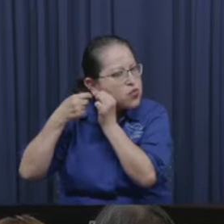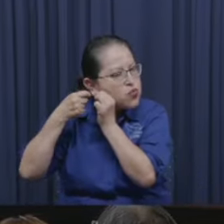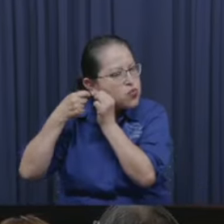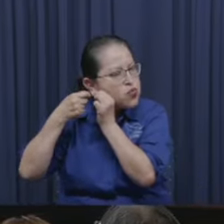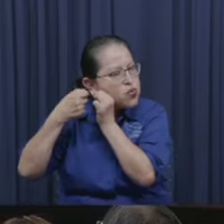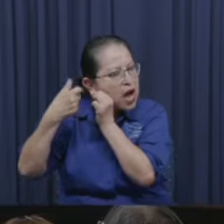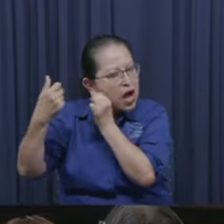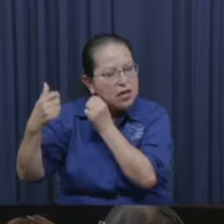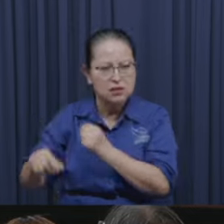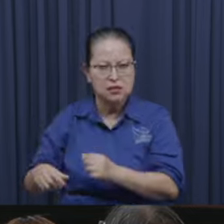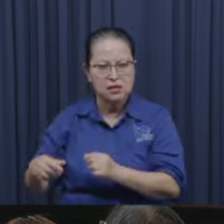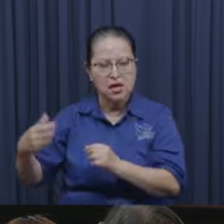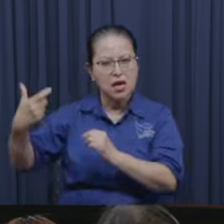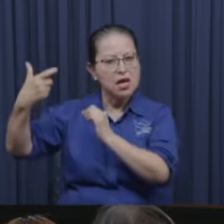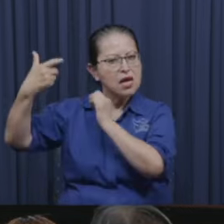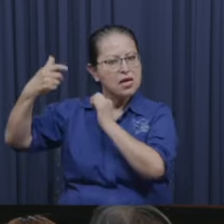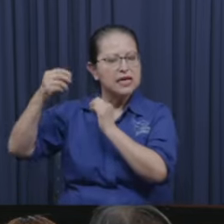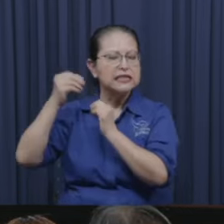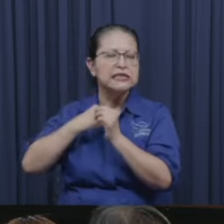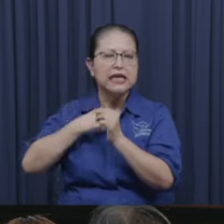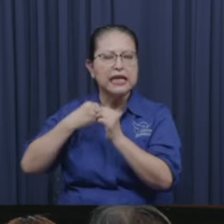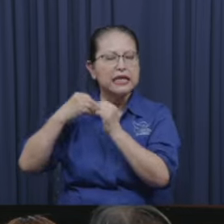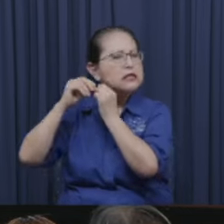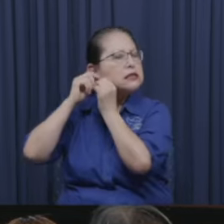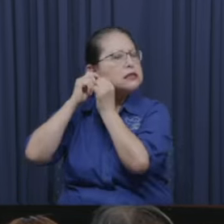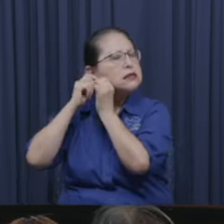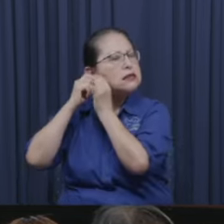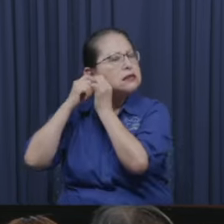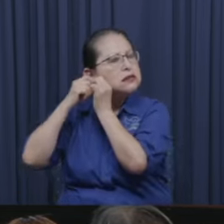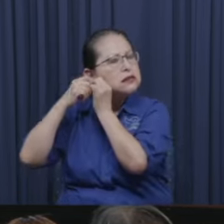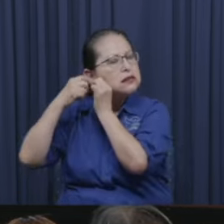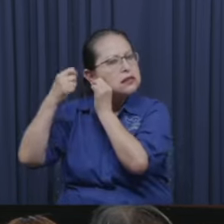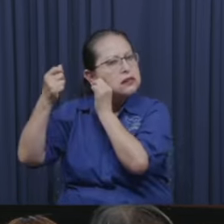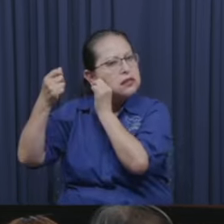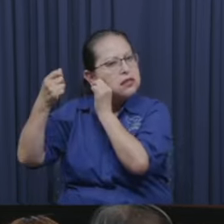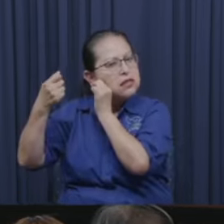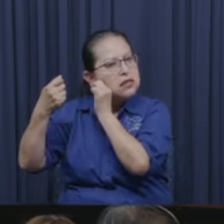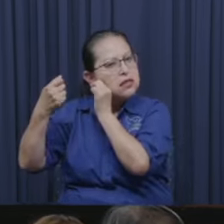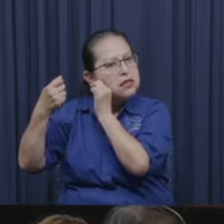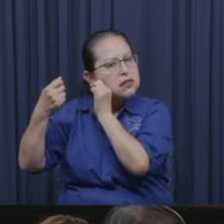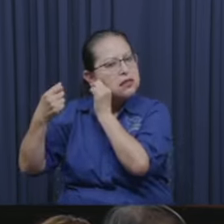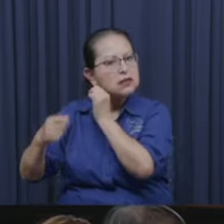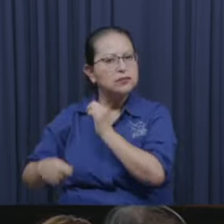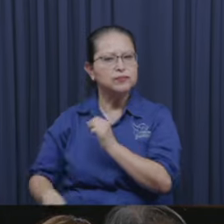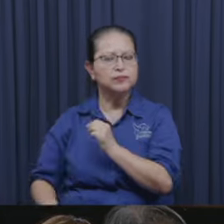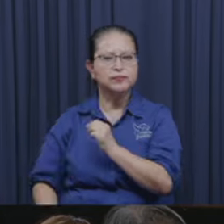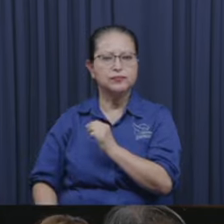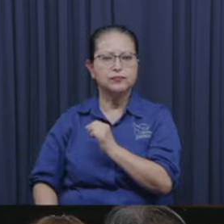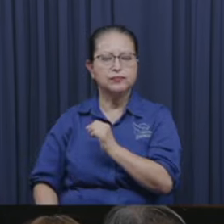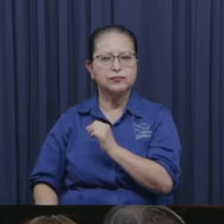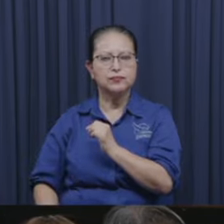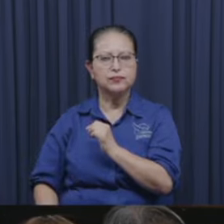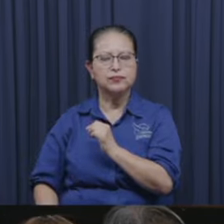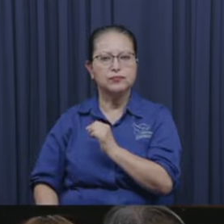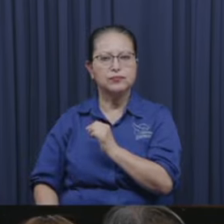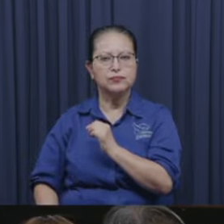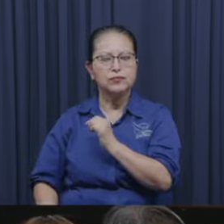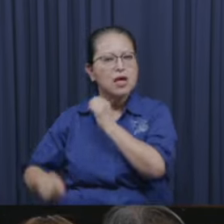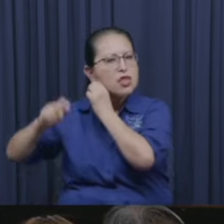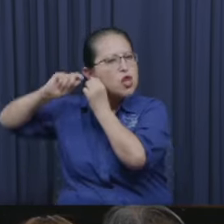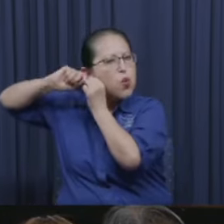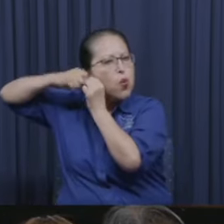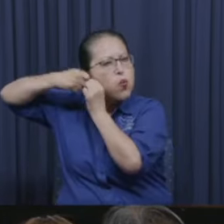de repente hag cuando están grandes Ay ese ese arete de diamante Sí pero le tienen que abrir un hoyo ahí porque porque no